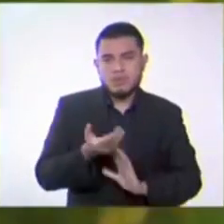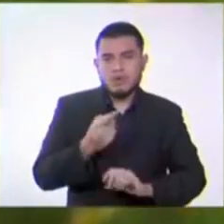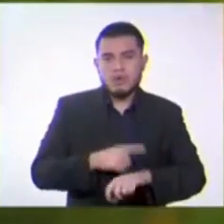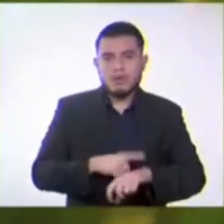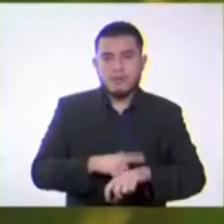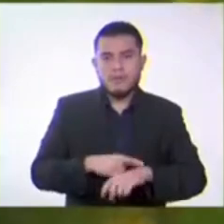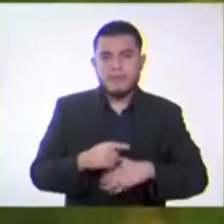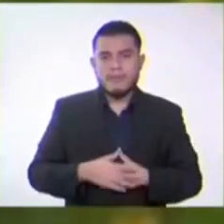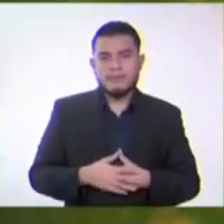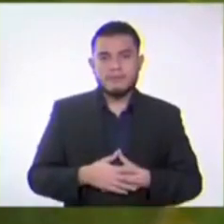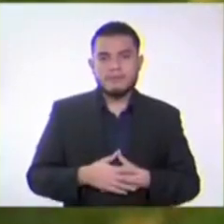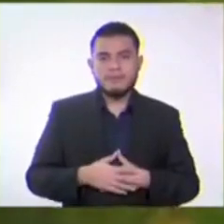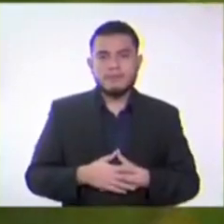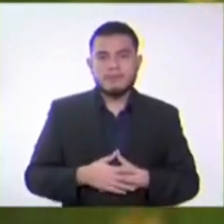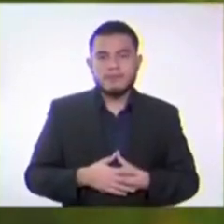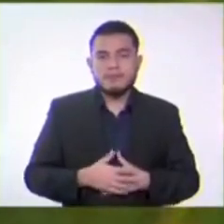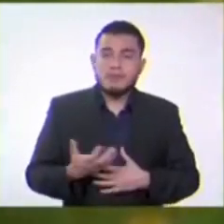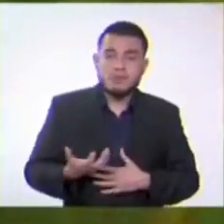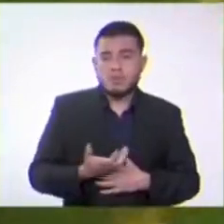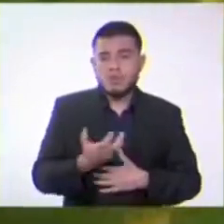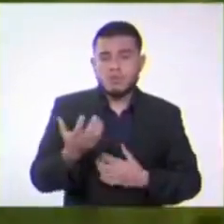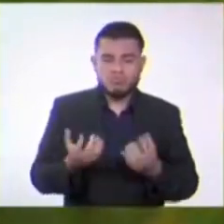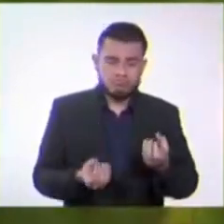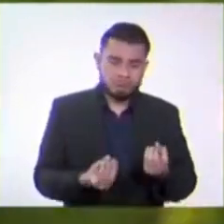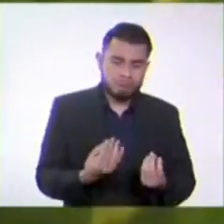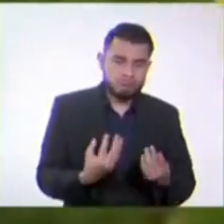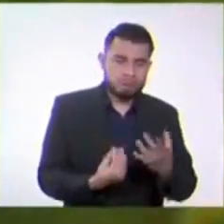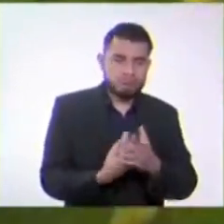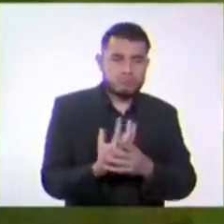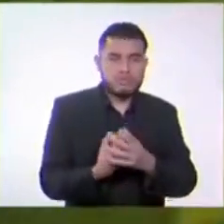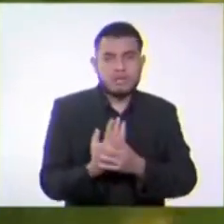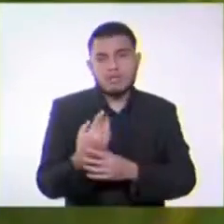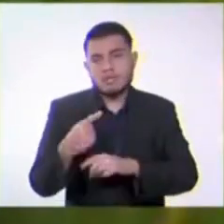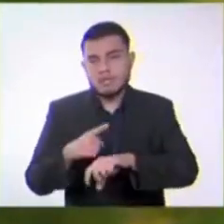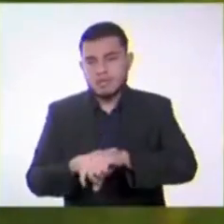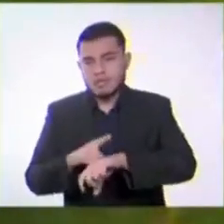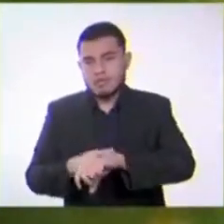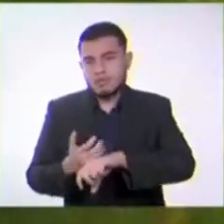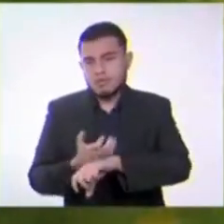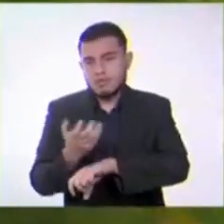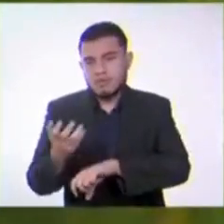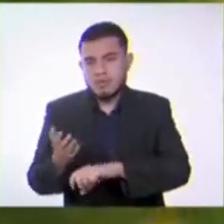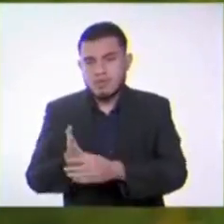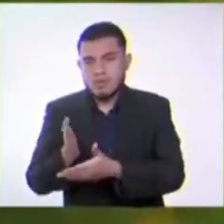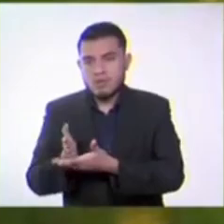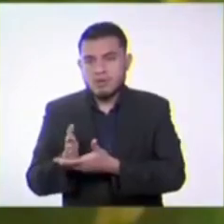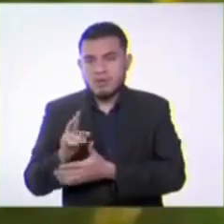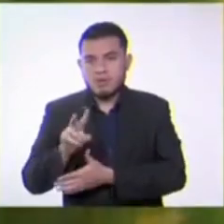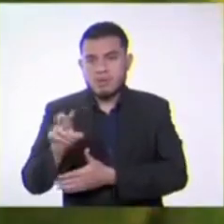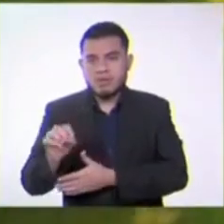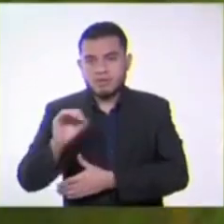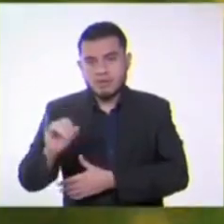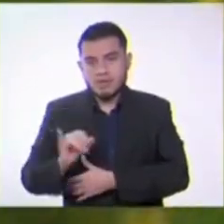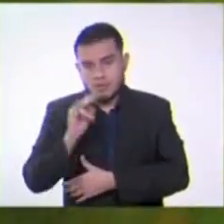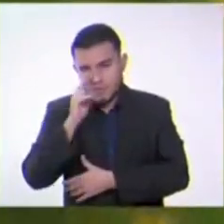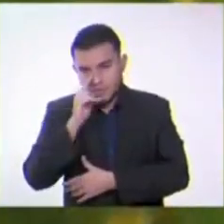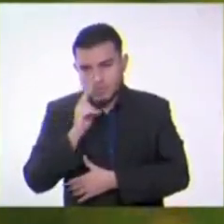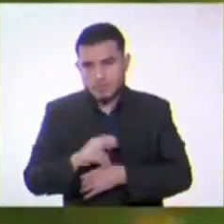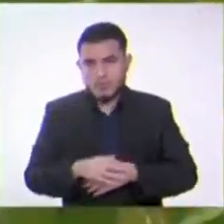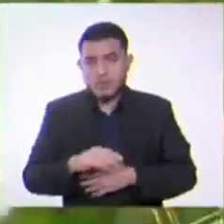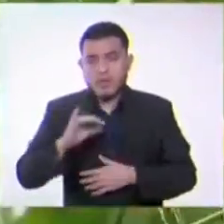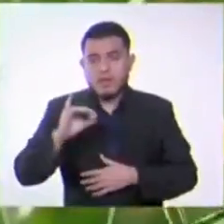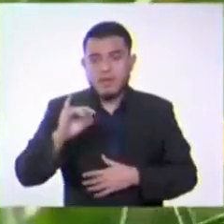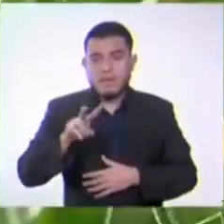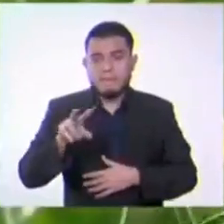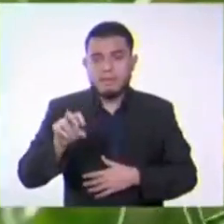tiempo, se va dando toda la primavera hasta que llegamos al 20 de junio. El 20